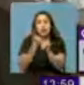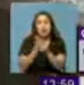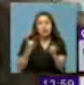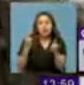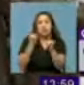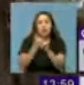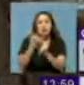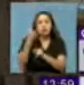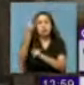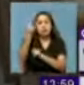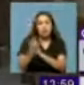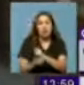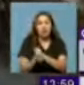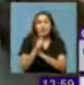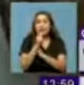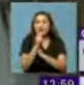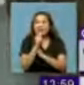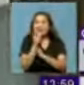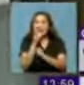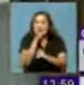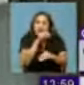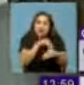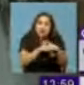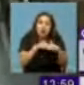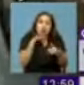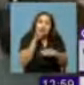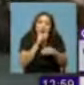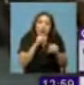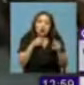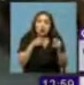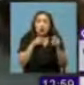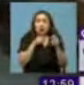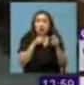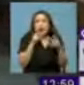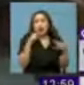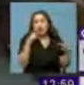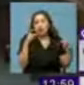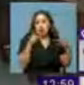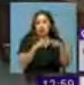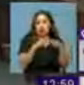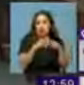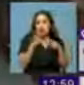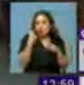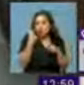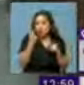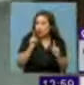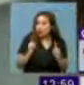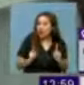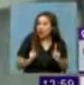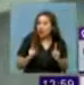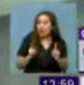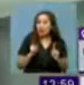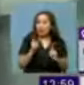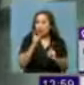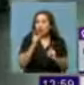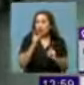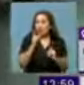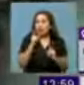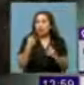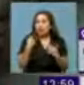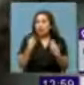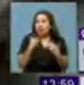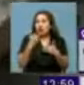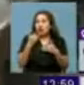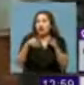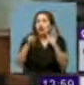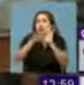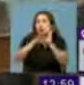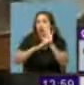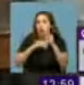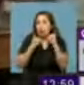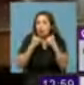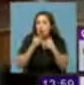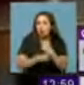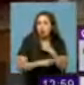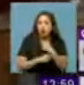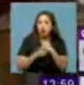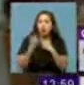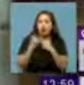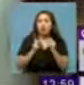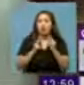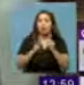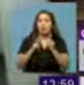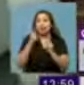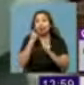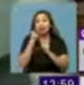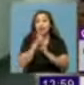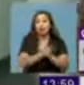permanentemente soslayamiento a los concejales, como diciendo que no conocemos o que tenemos que conocer la reglamentación, le puedo